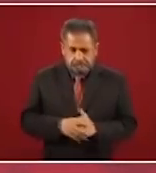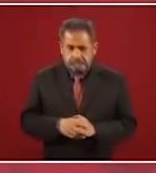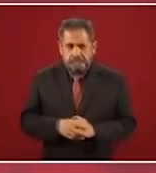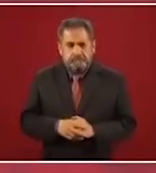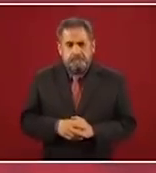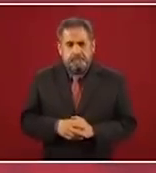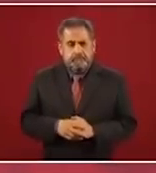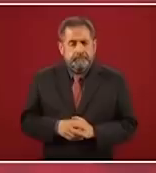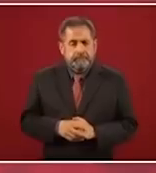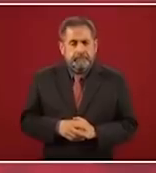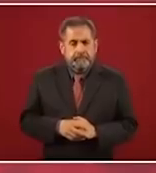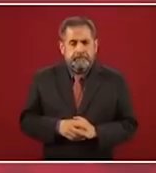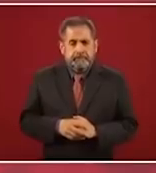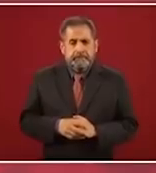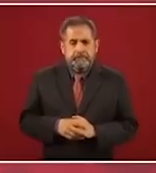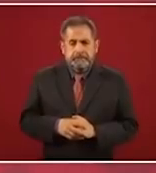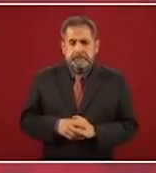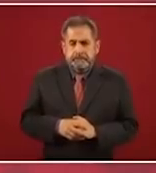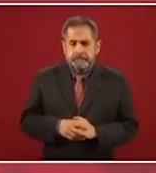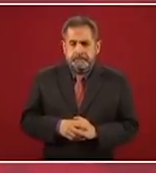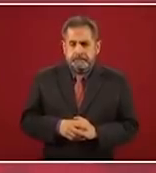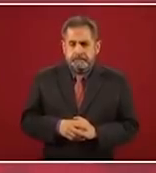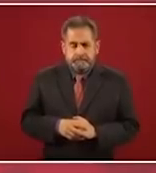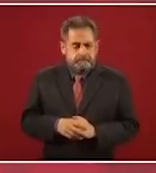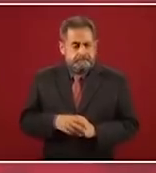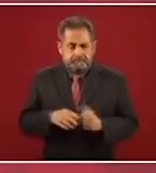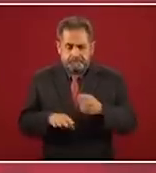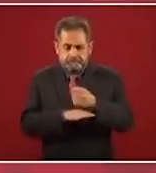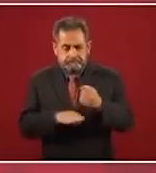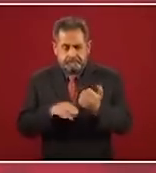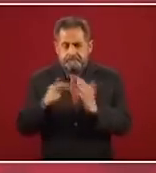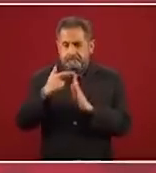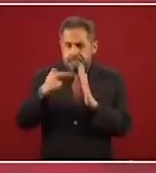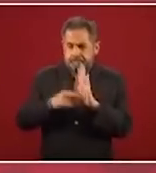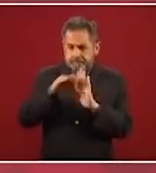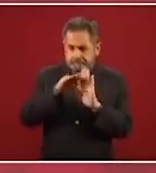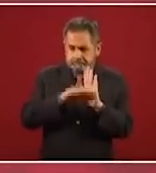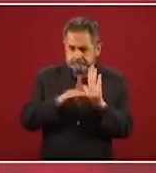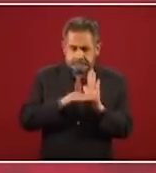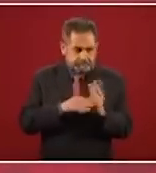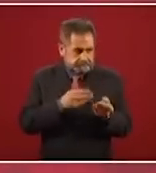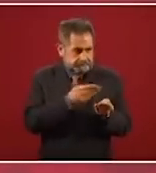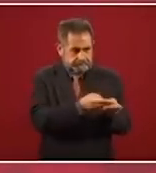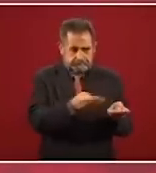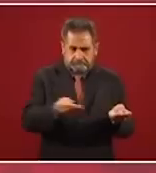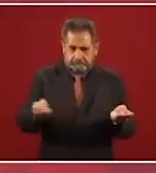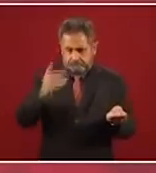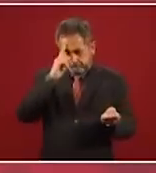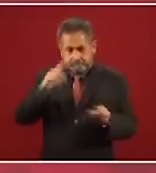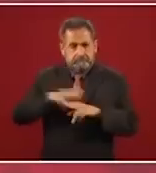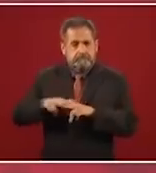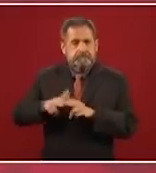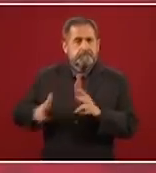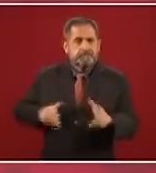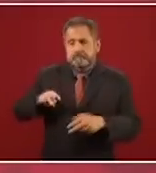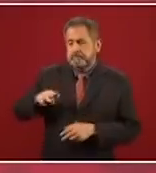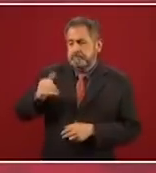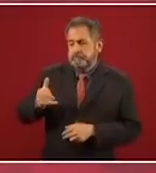las bases para la licitación del Tren Maya en 5 de los 7 tramos.